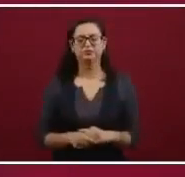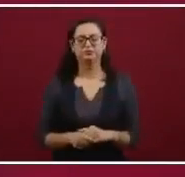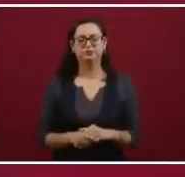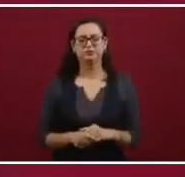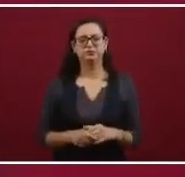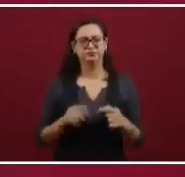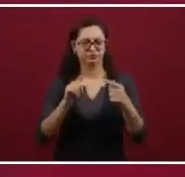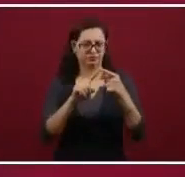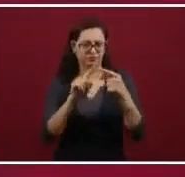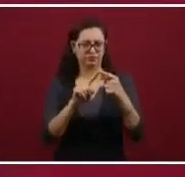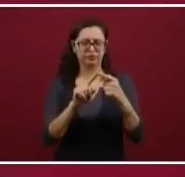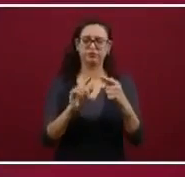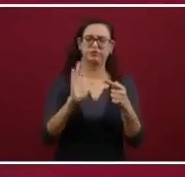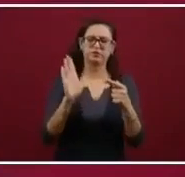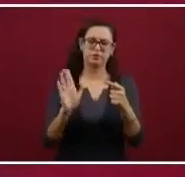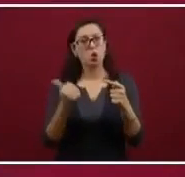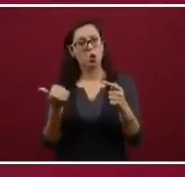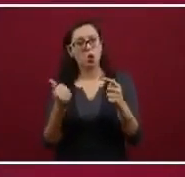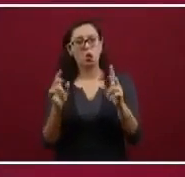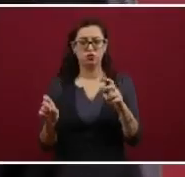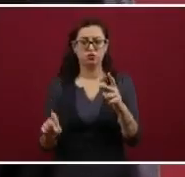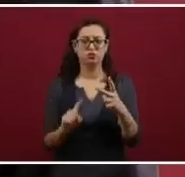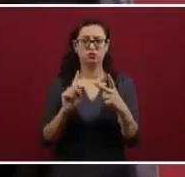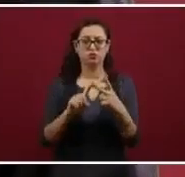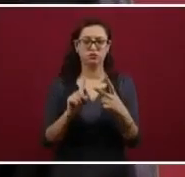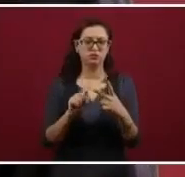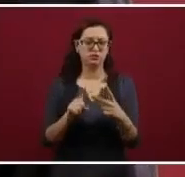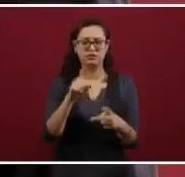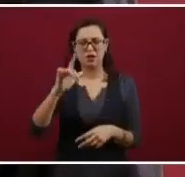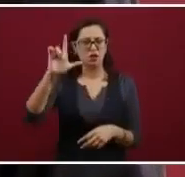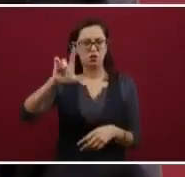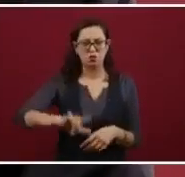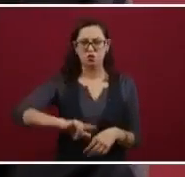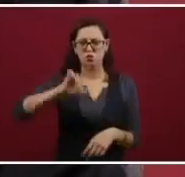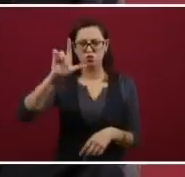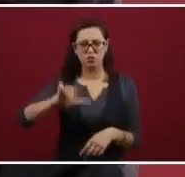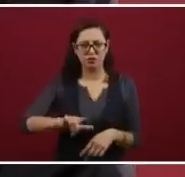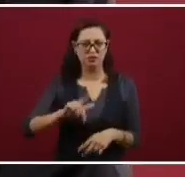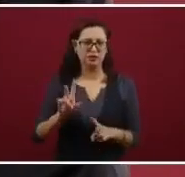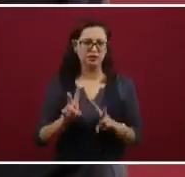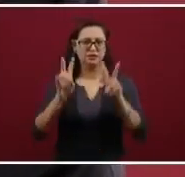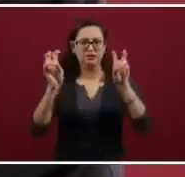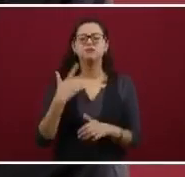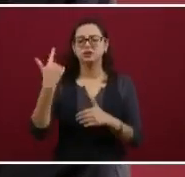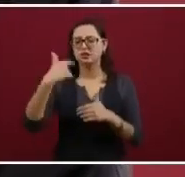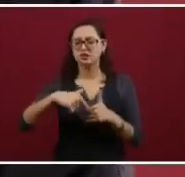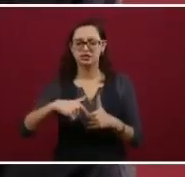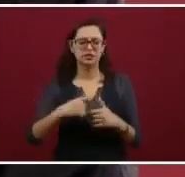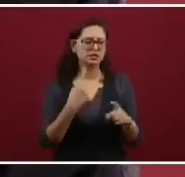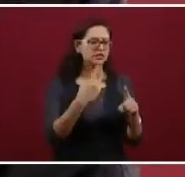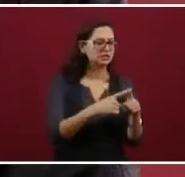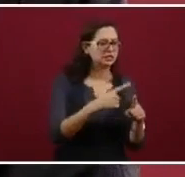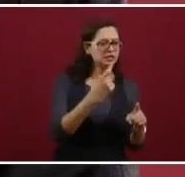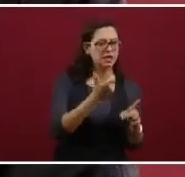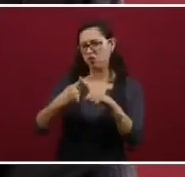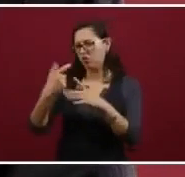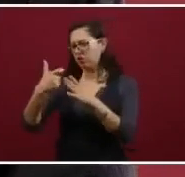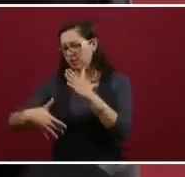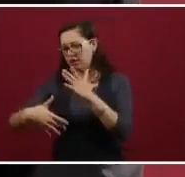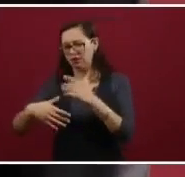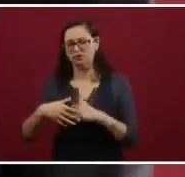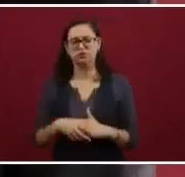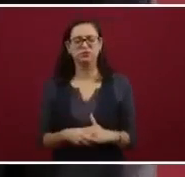Lo otro que vamos a tratar ahora es, como todos los lunes, el quién es quién en los precios de los combustibles,